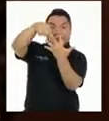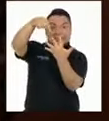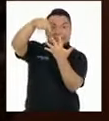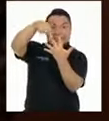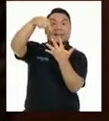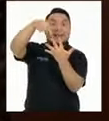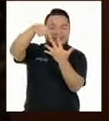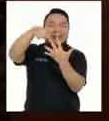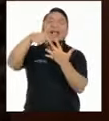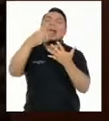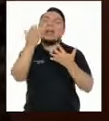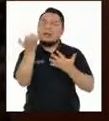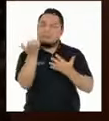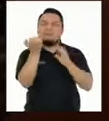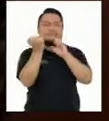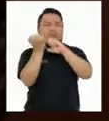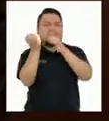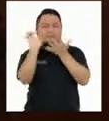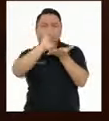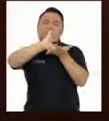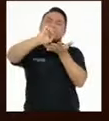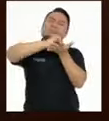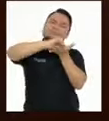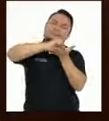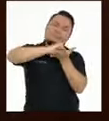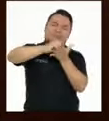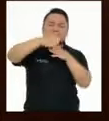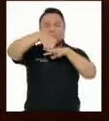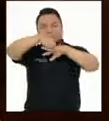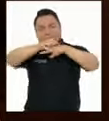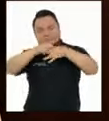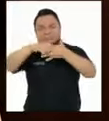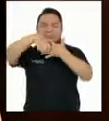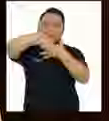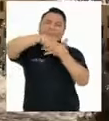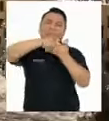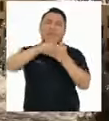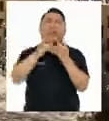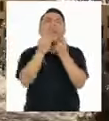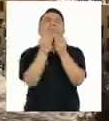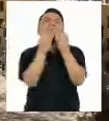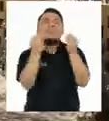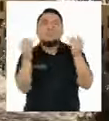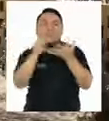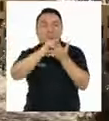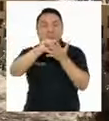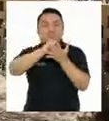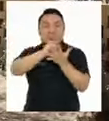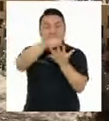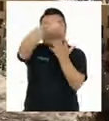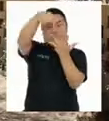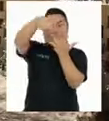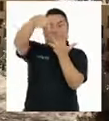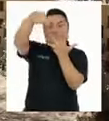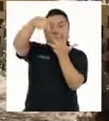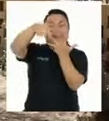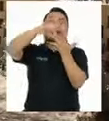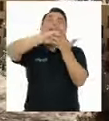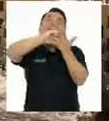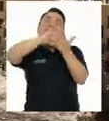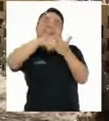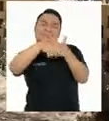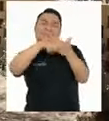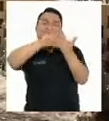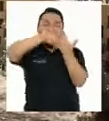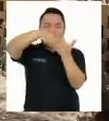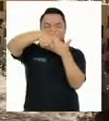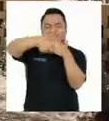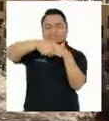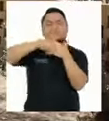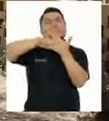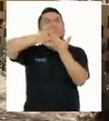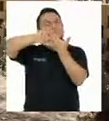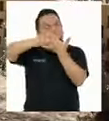Dedo medio, aquí voy. Yo te froto con mucho jabón. Anular, aquí voy a pasar. Yo te froto con cariño y